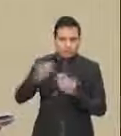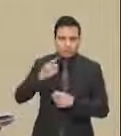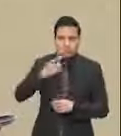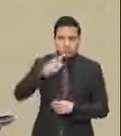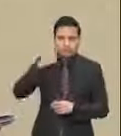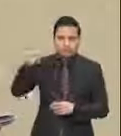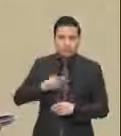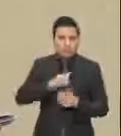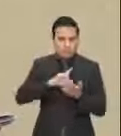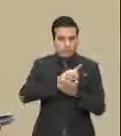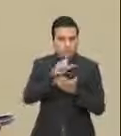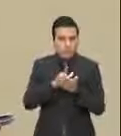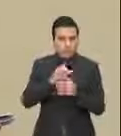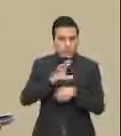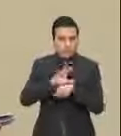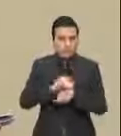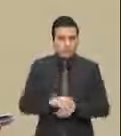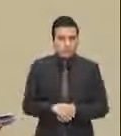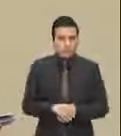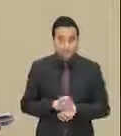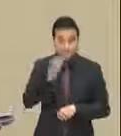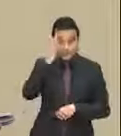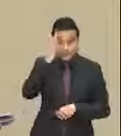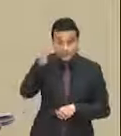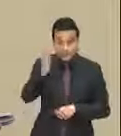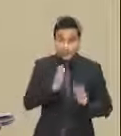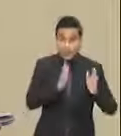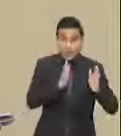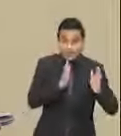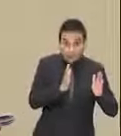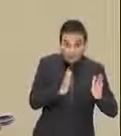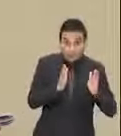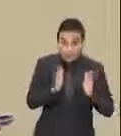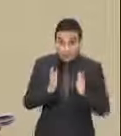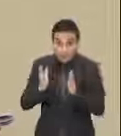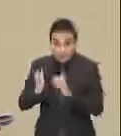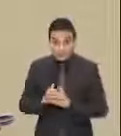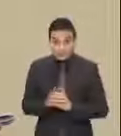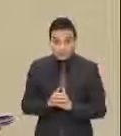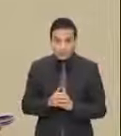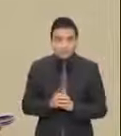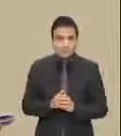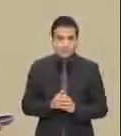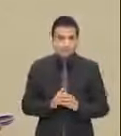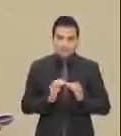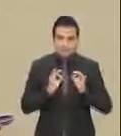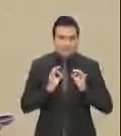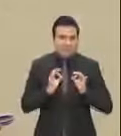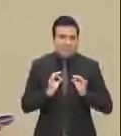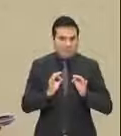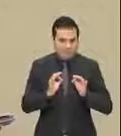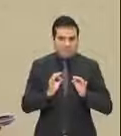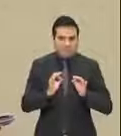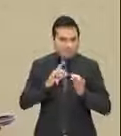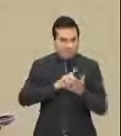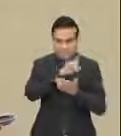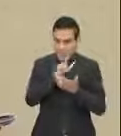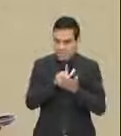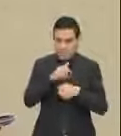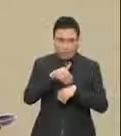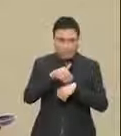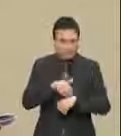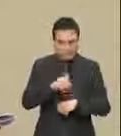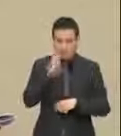electoral y cada etapa y cada acto vinculado al proceso electoral está quedando jurídicamente firme y por ende